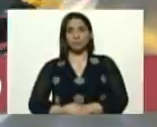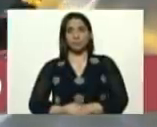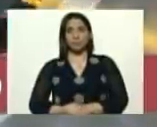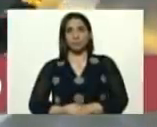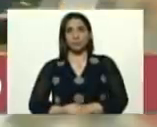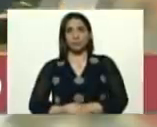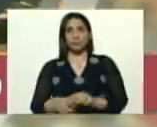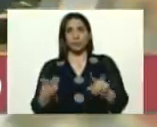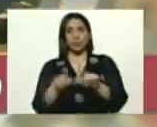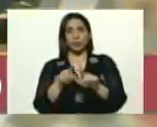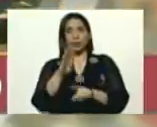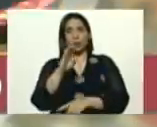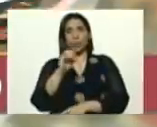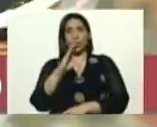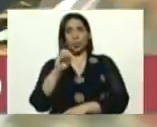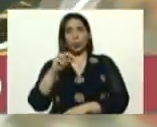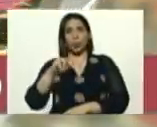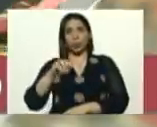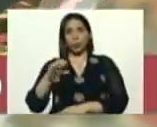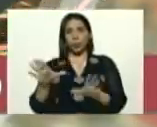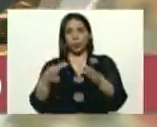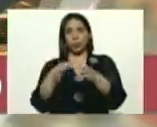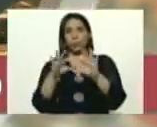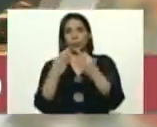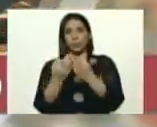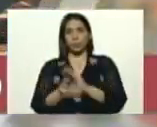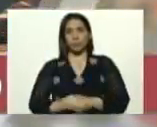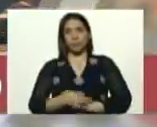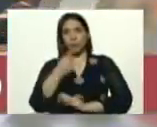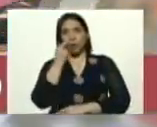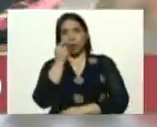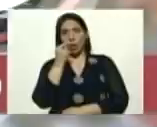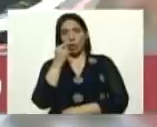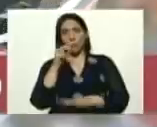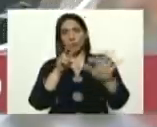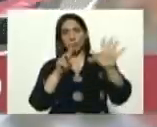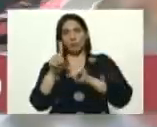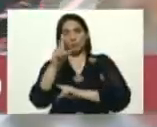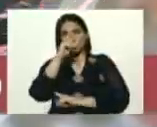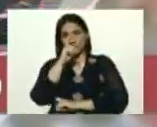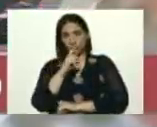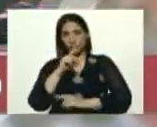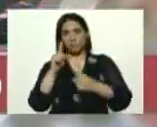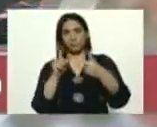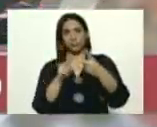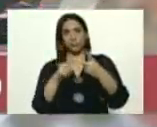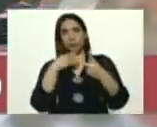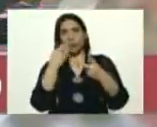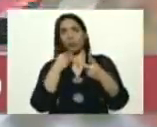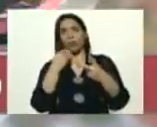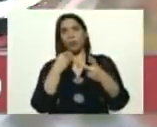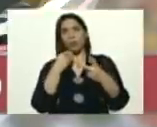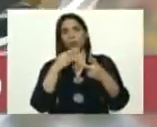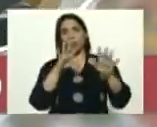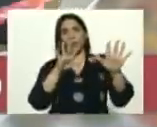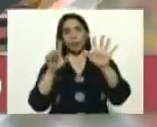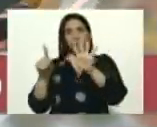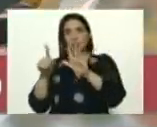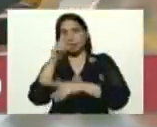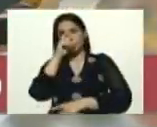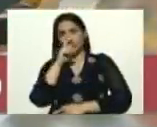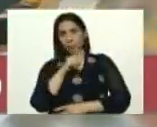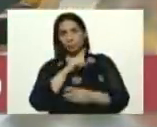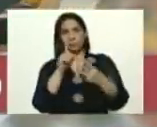a Boconó, a un grupo familiar. Es un hombre de 71 años, un adolescente de 16